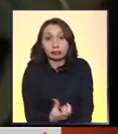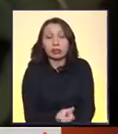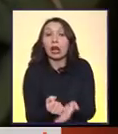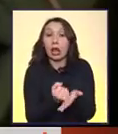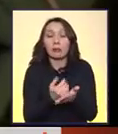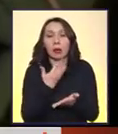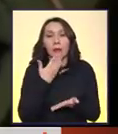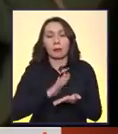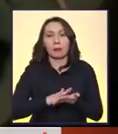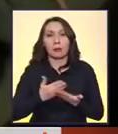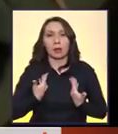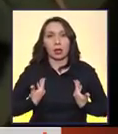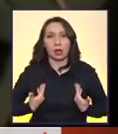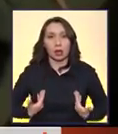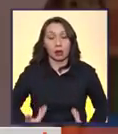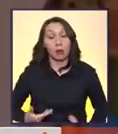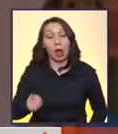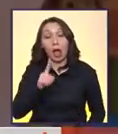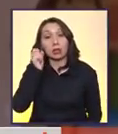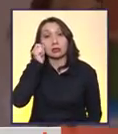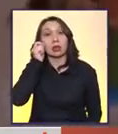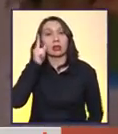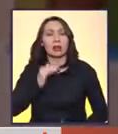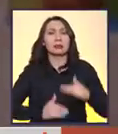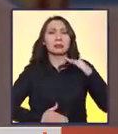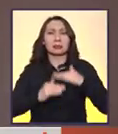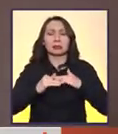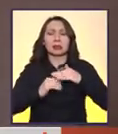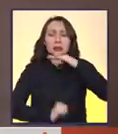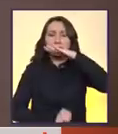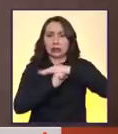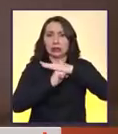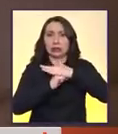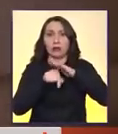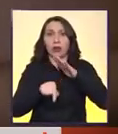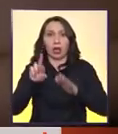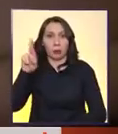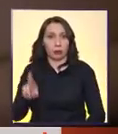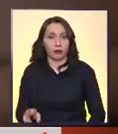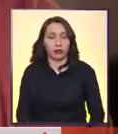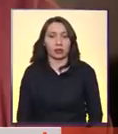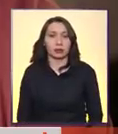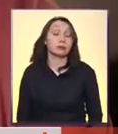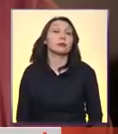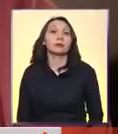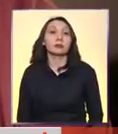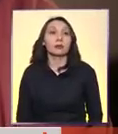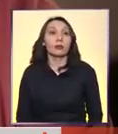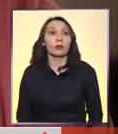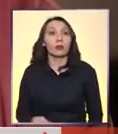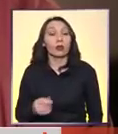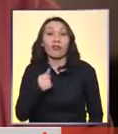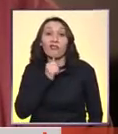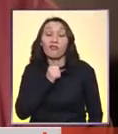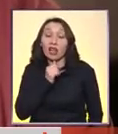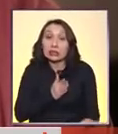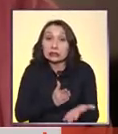su condición. Así lo entendió el máximo tribunal de la República. Aunque materialmente aún no inicia su